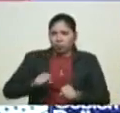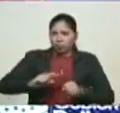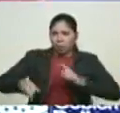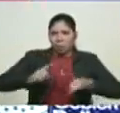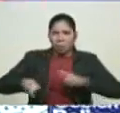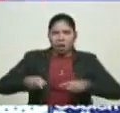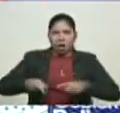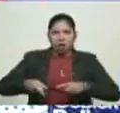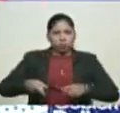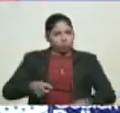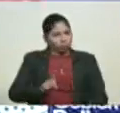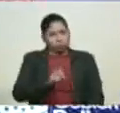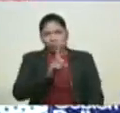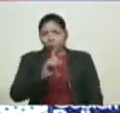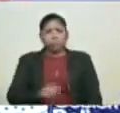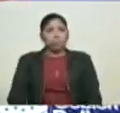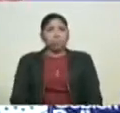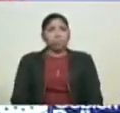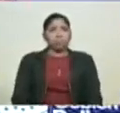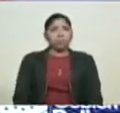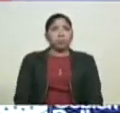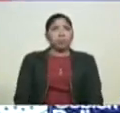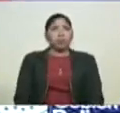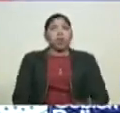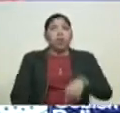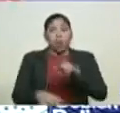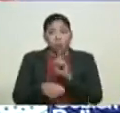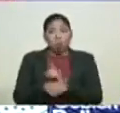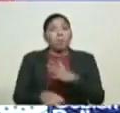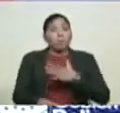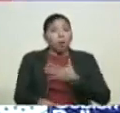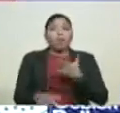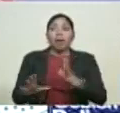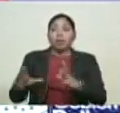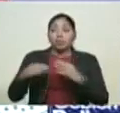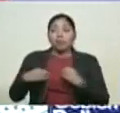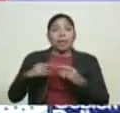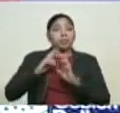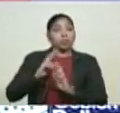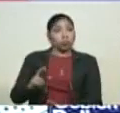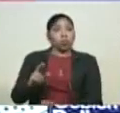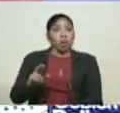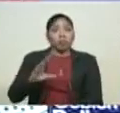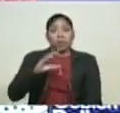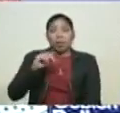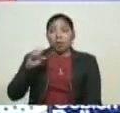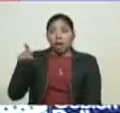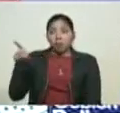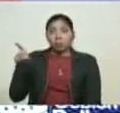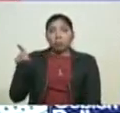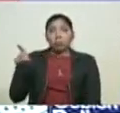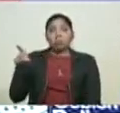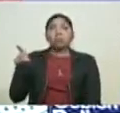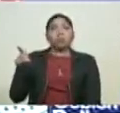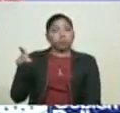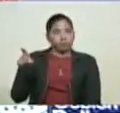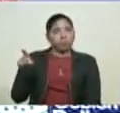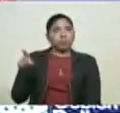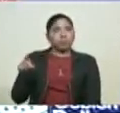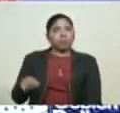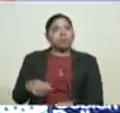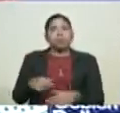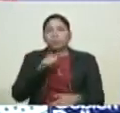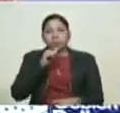ni colonia de nadie. El único que puede reconocer los resultados electorales porque eligió a su presidente